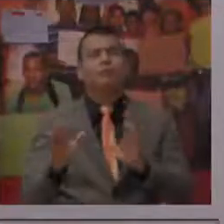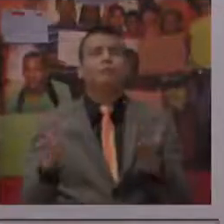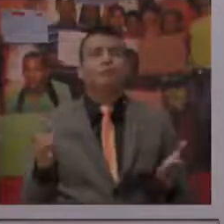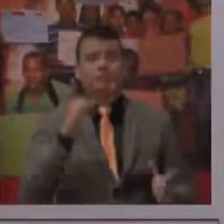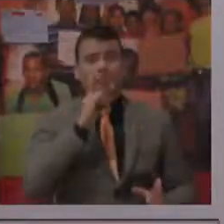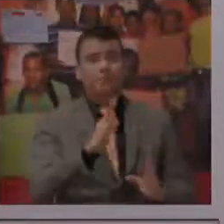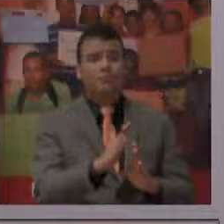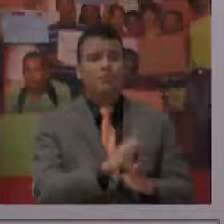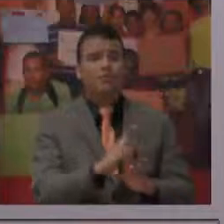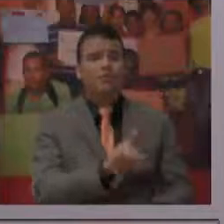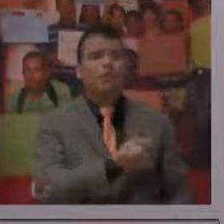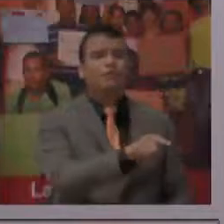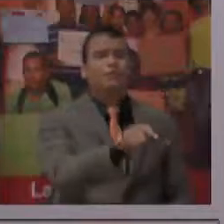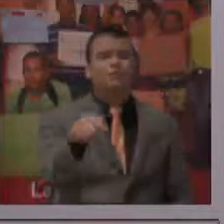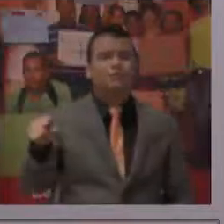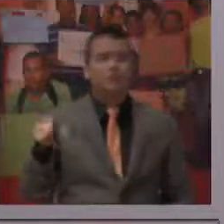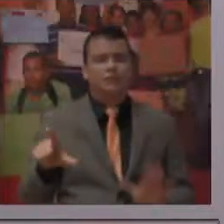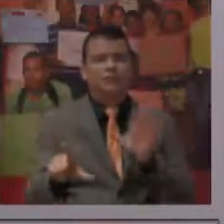problemática